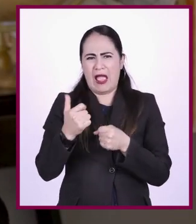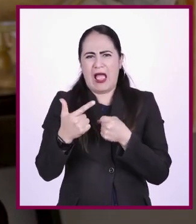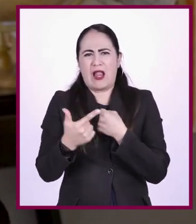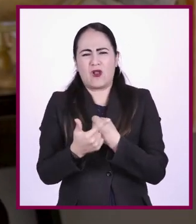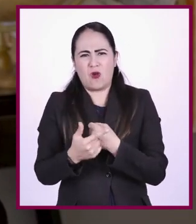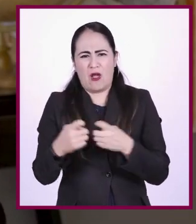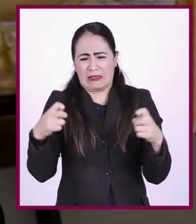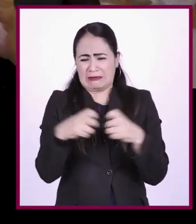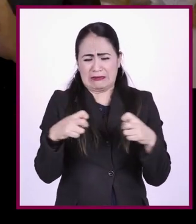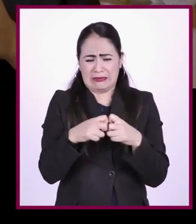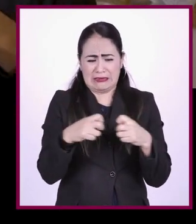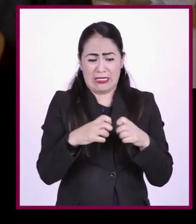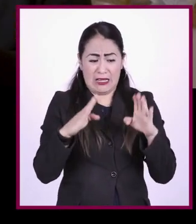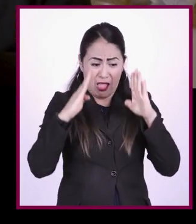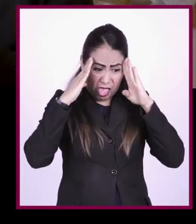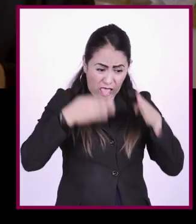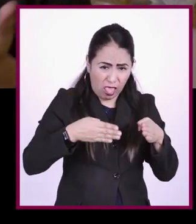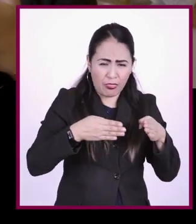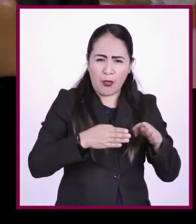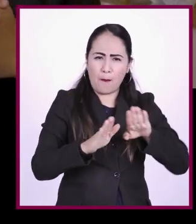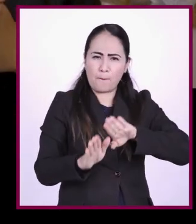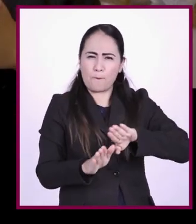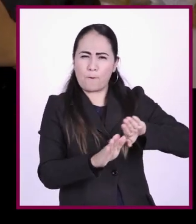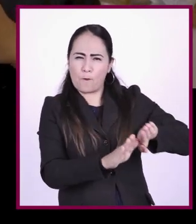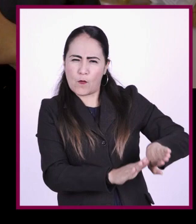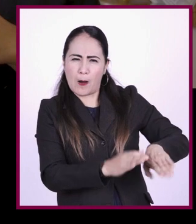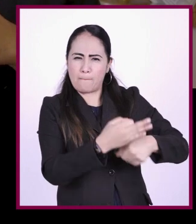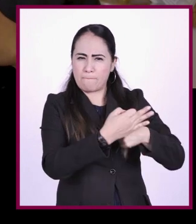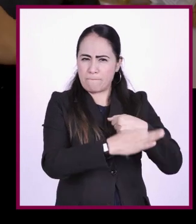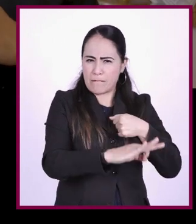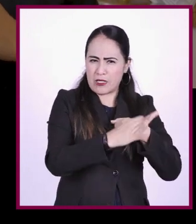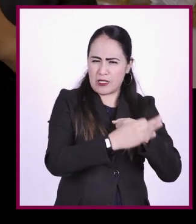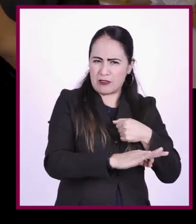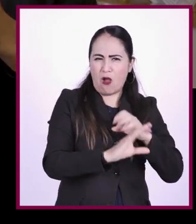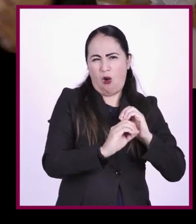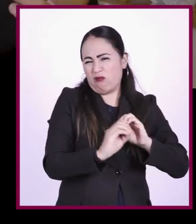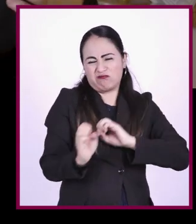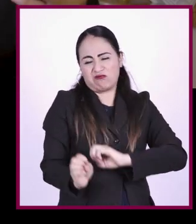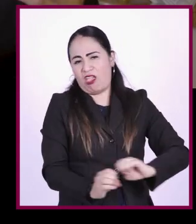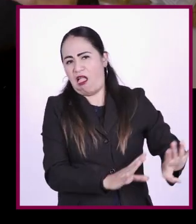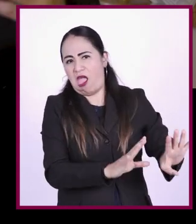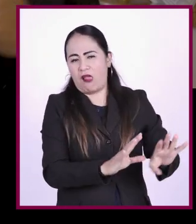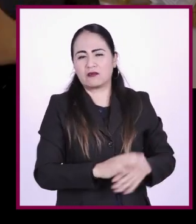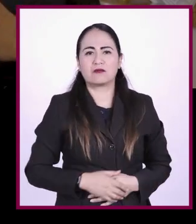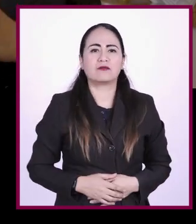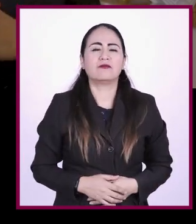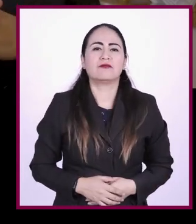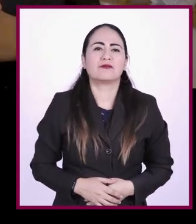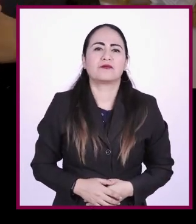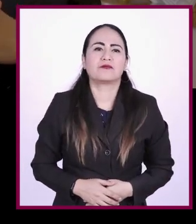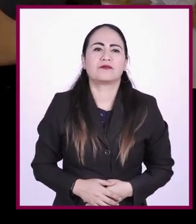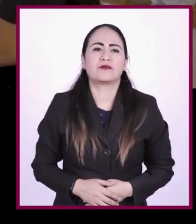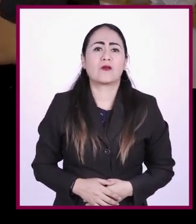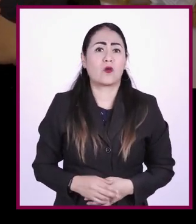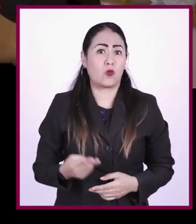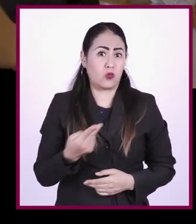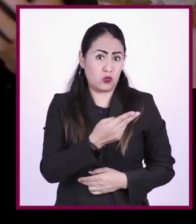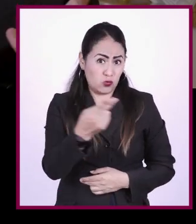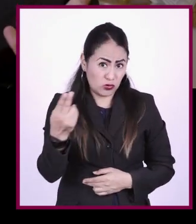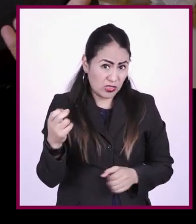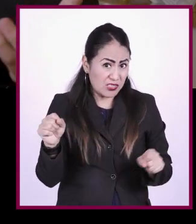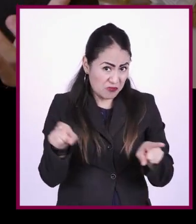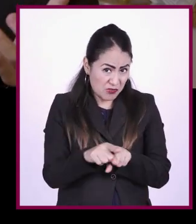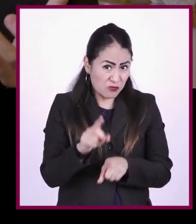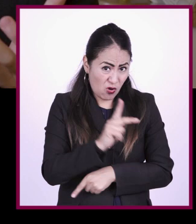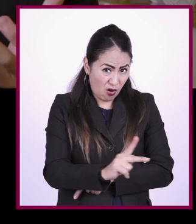me estresa, lo abandono un rato y luego regreso, pero a veces ya no regreso. Ya sé, ¿no